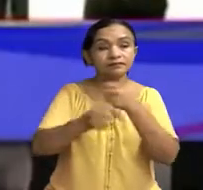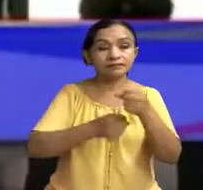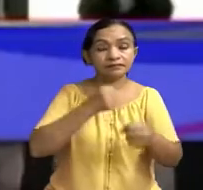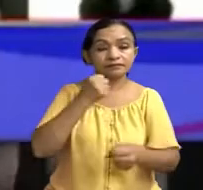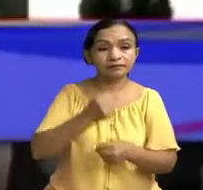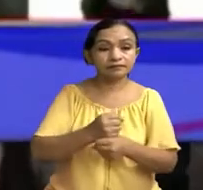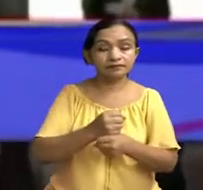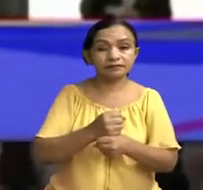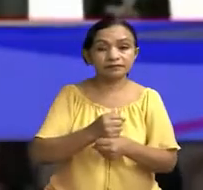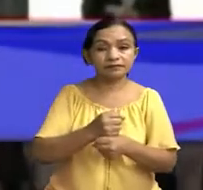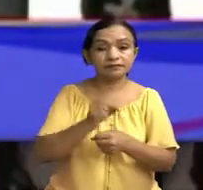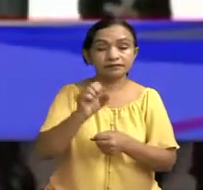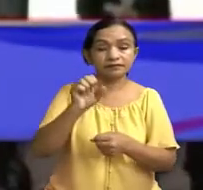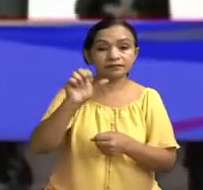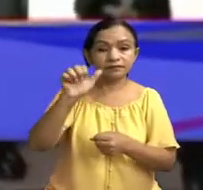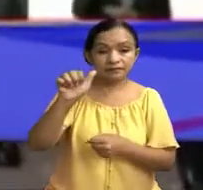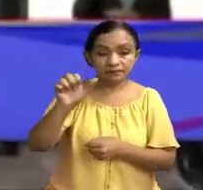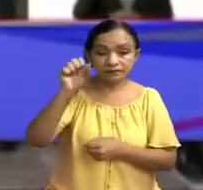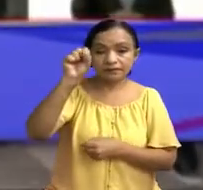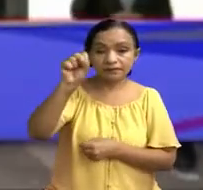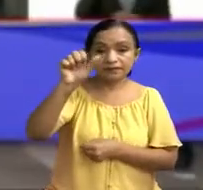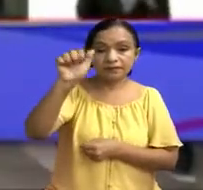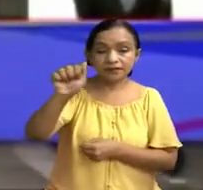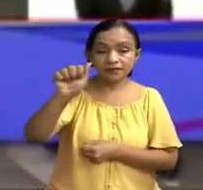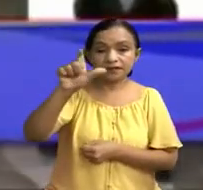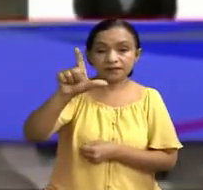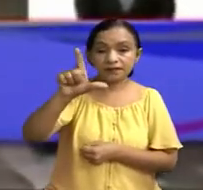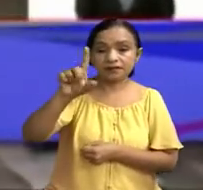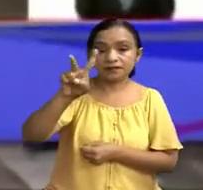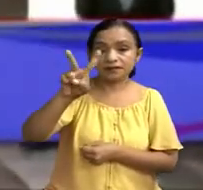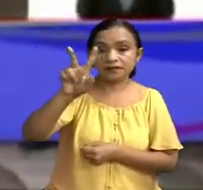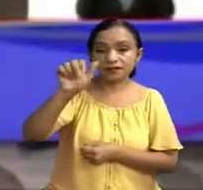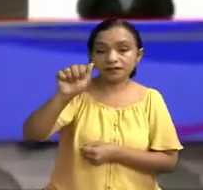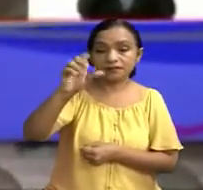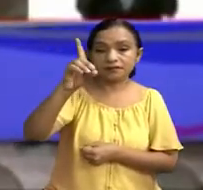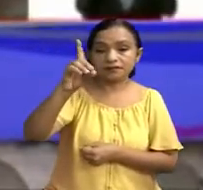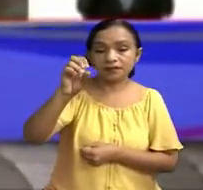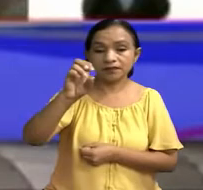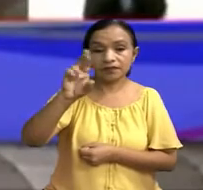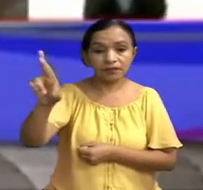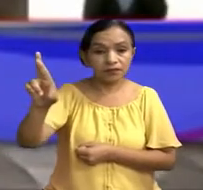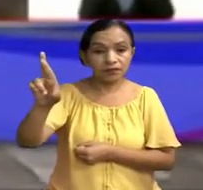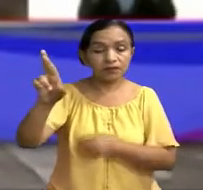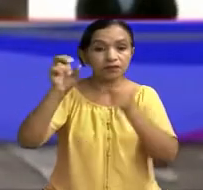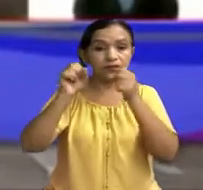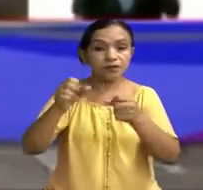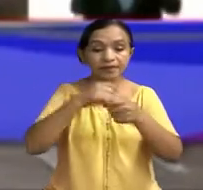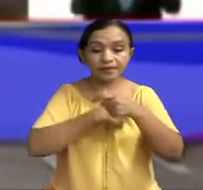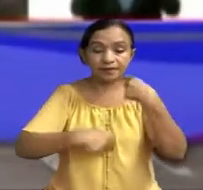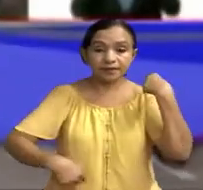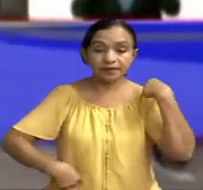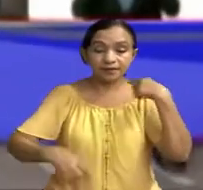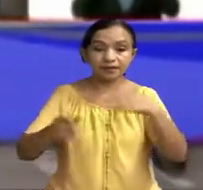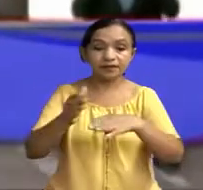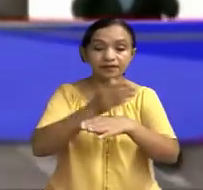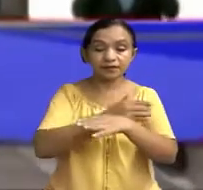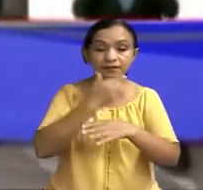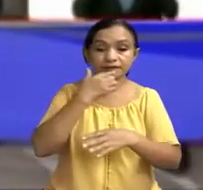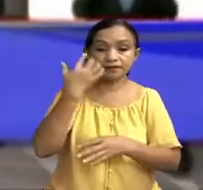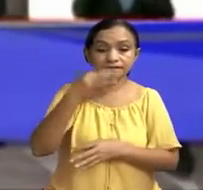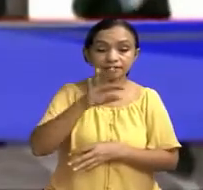el periodo del presidente Salvador Allende por 3 años. 3 años fueron los que impulsó transformaciones nacionalistas